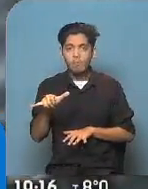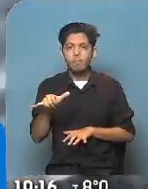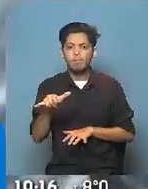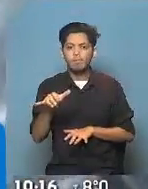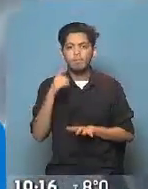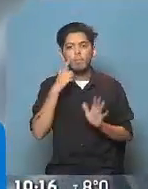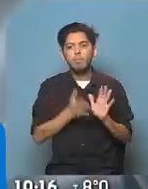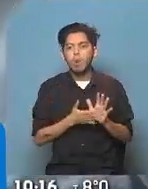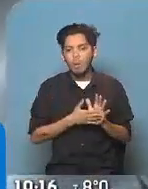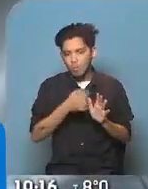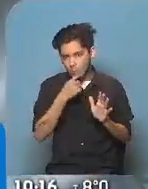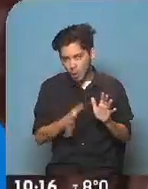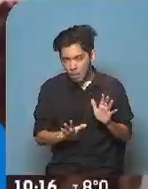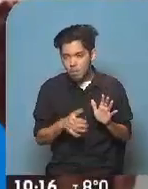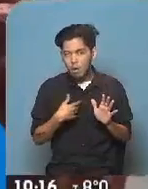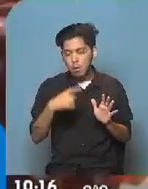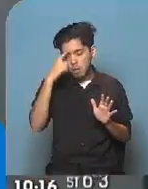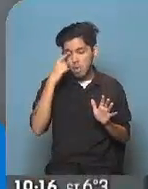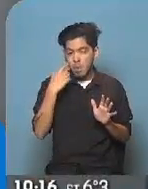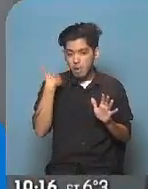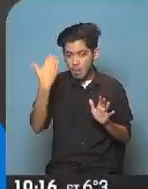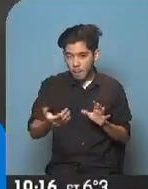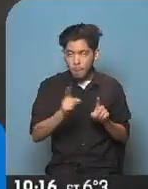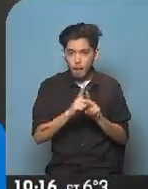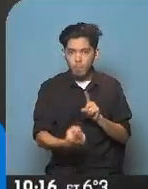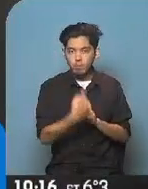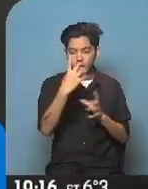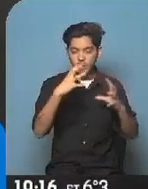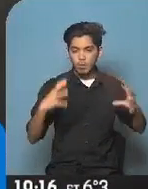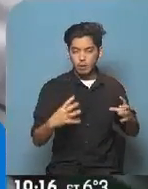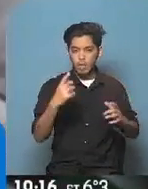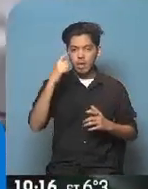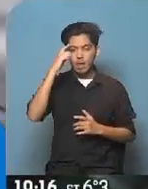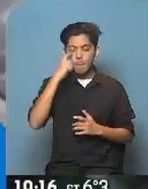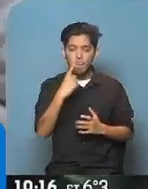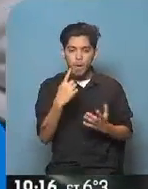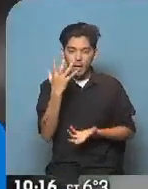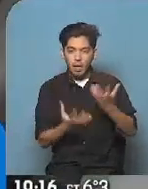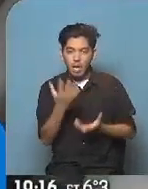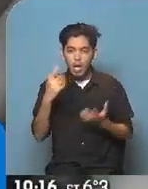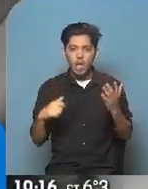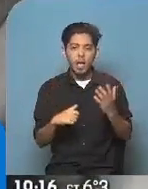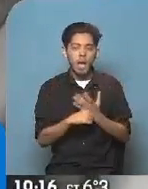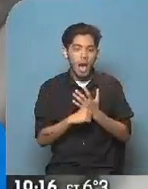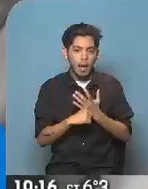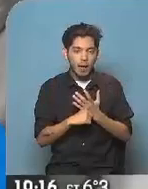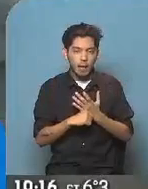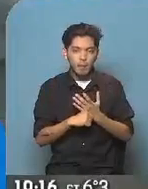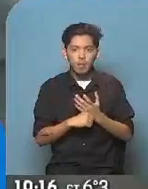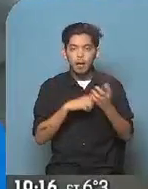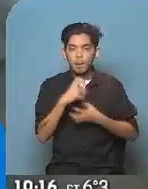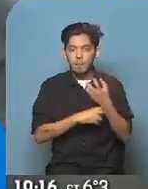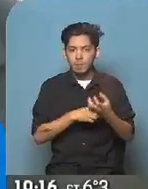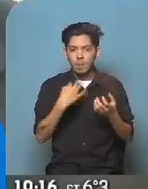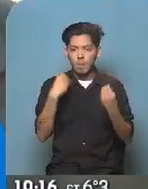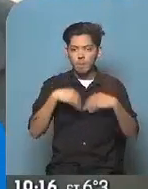prueba, y dentro de 10 días está saliendo el primer contenedor con 10.000 kilos de carne. La empresa importadora tiene que empezar a